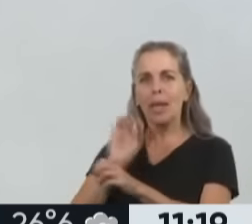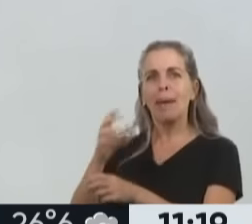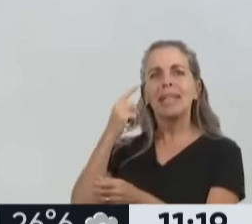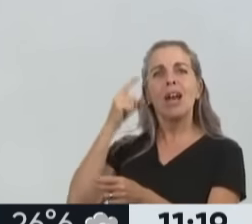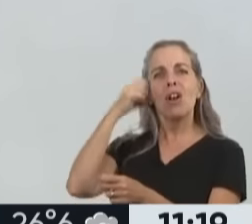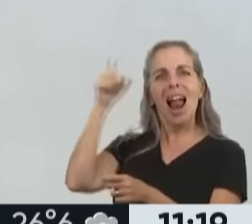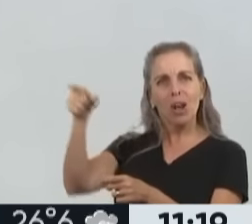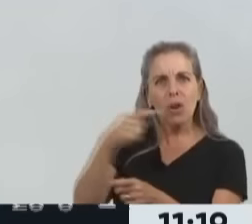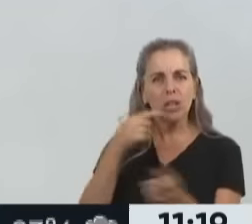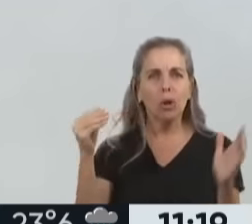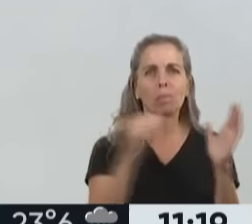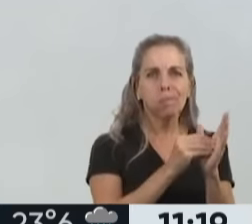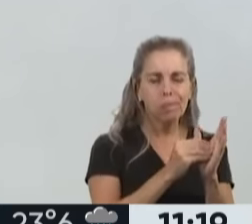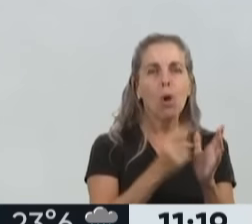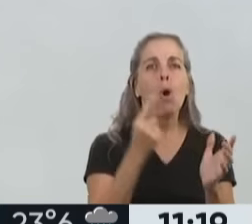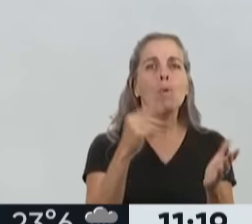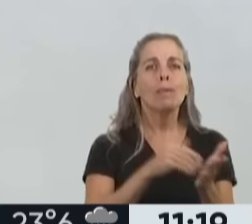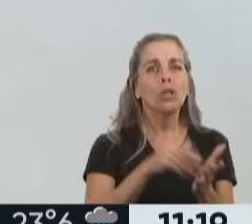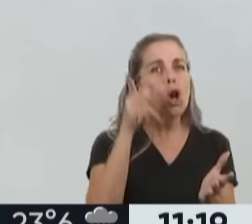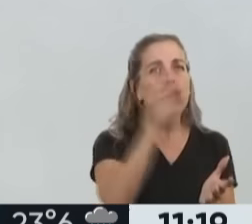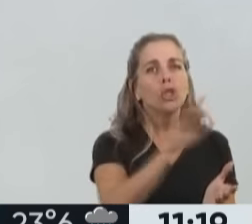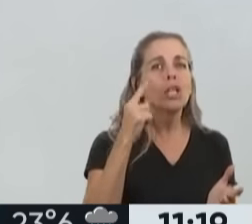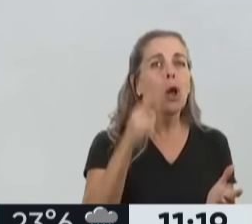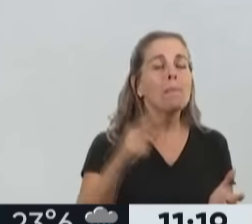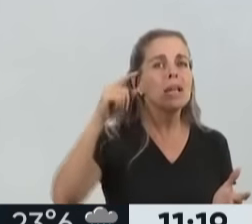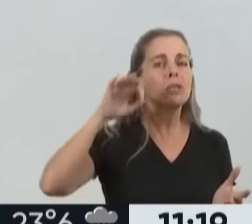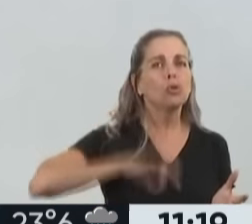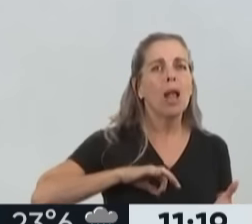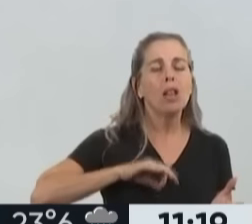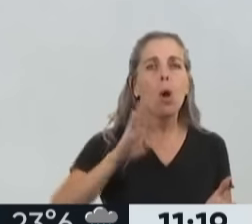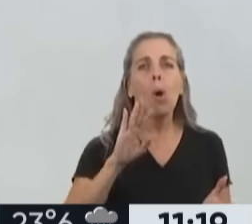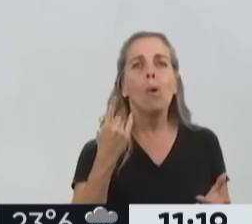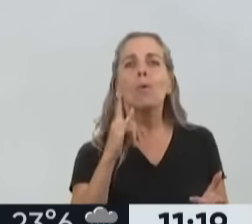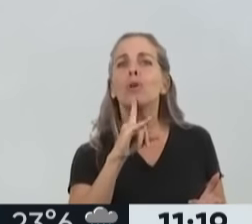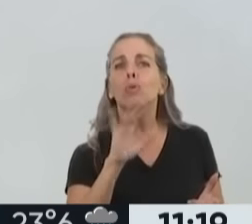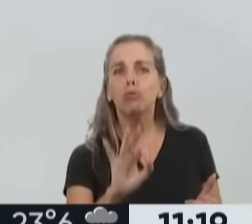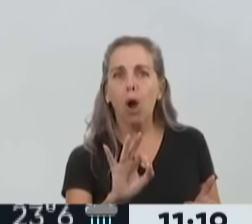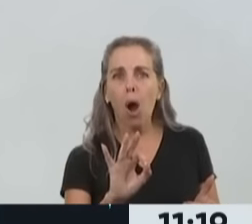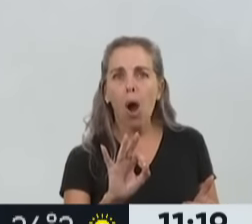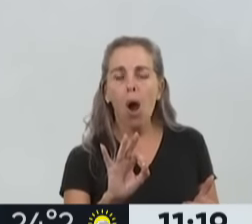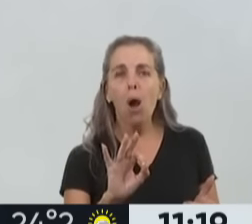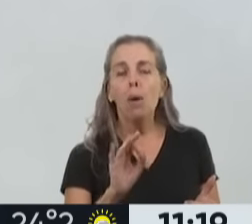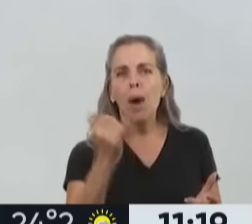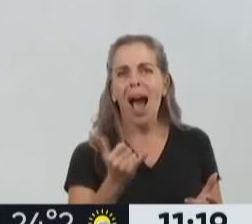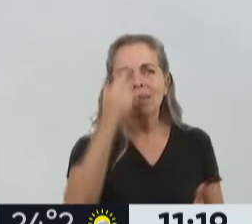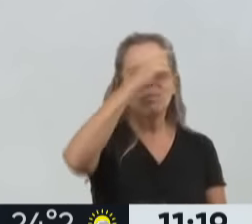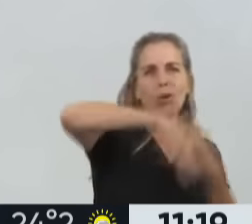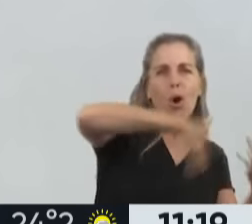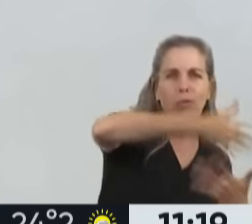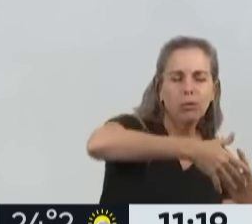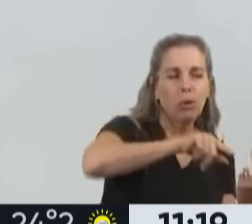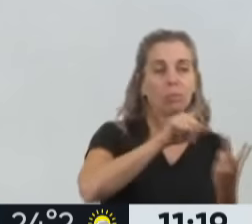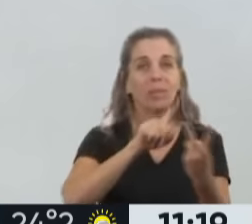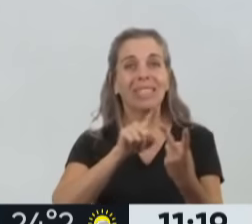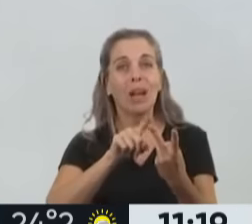1,800000 en bruto si puede hacer esa aclaración porque hay confusión y sosobra de muchas personas y la pregunta que